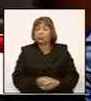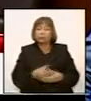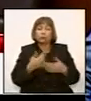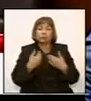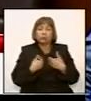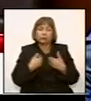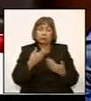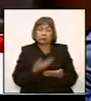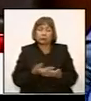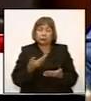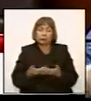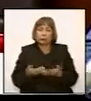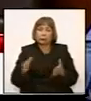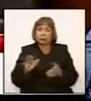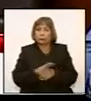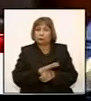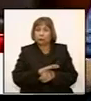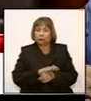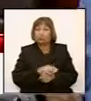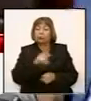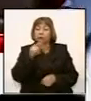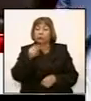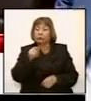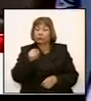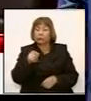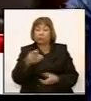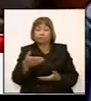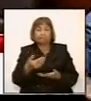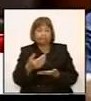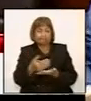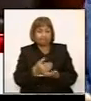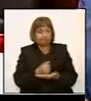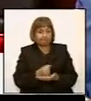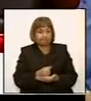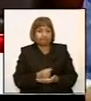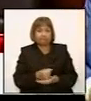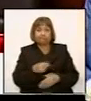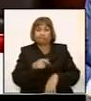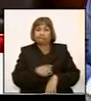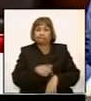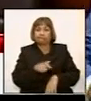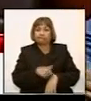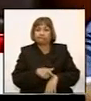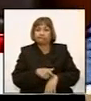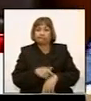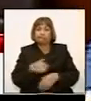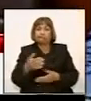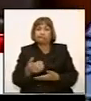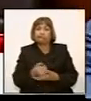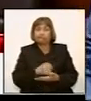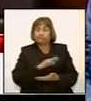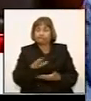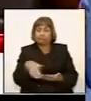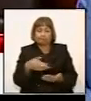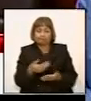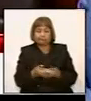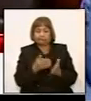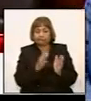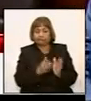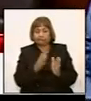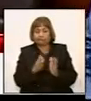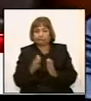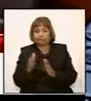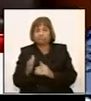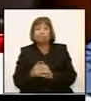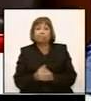la prueba plena. Entonces ahí viene el ahorro en los tiempos y viene el ahorro en todo el procedimiento.